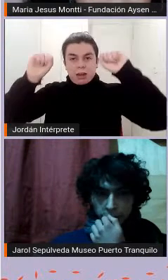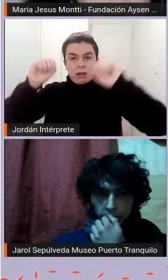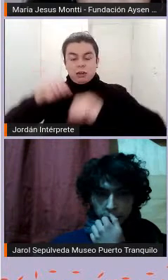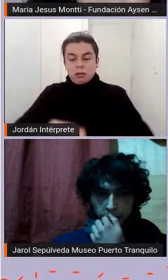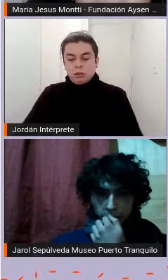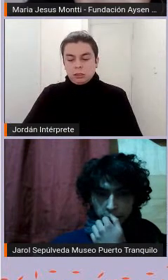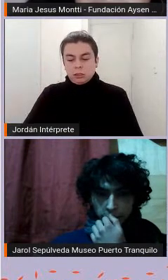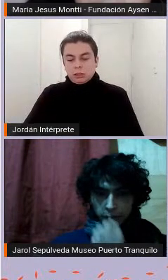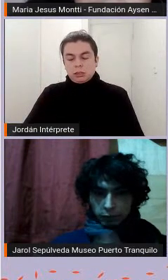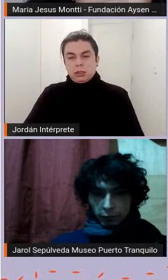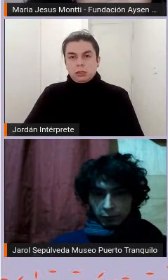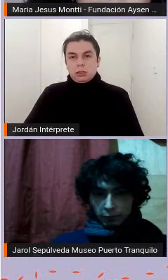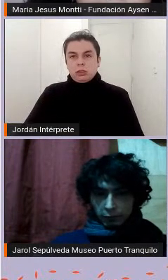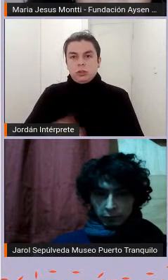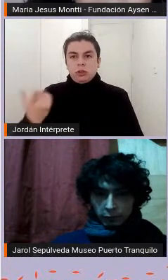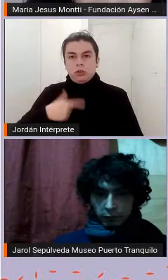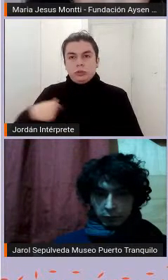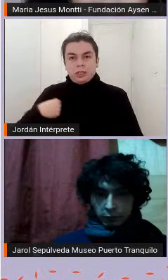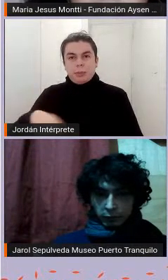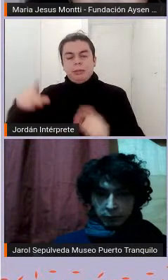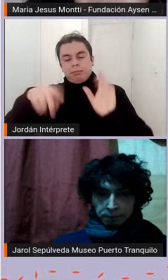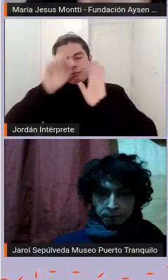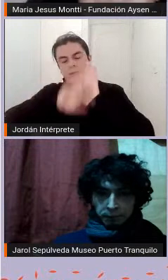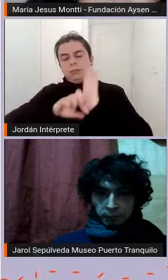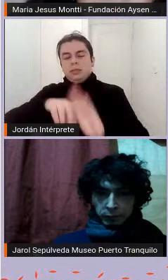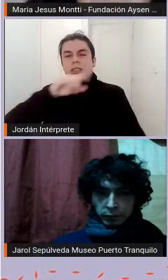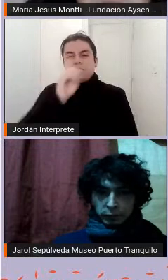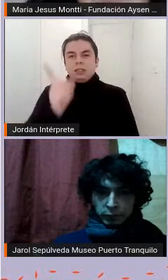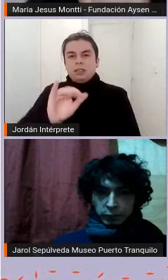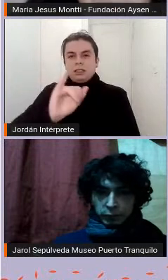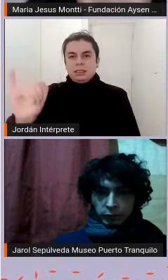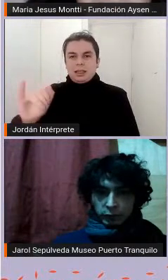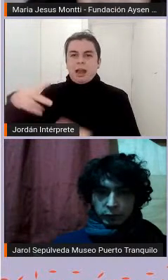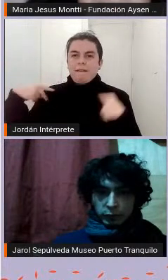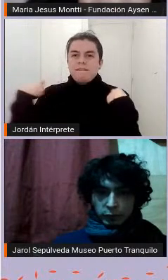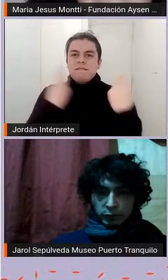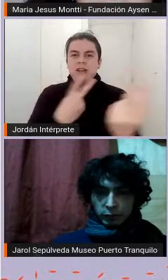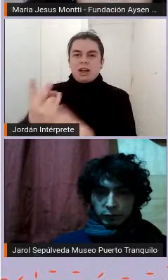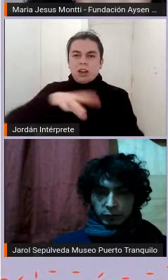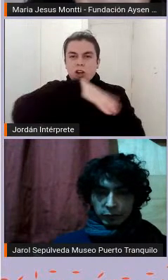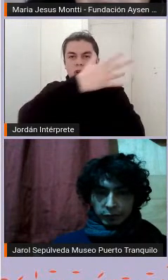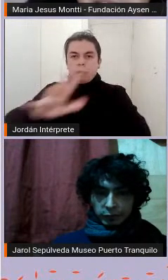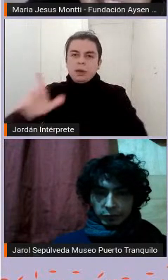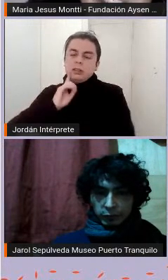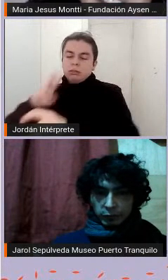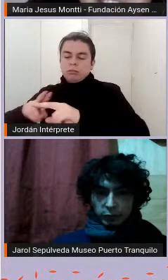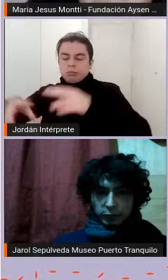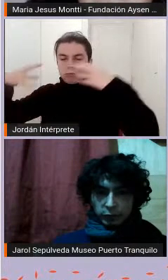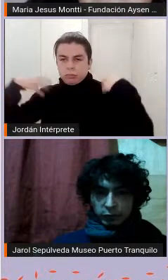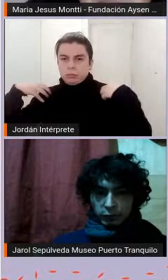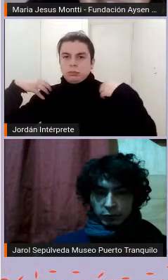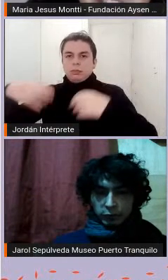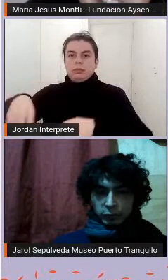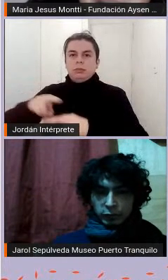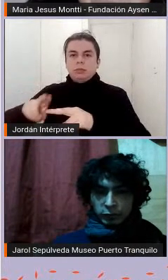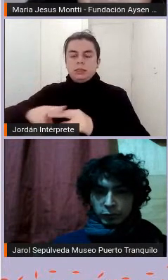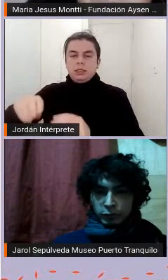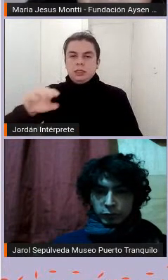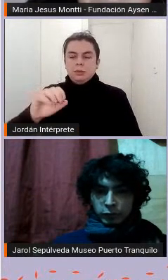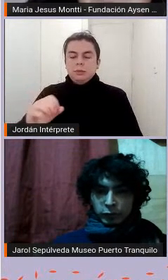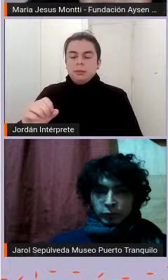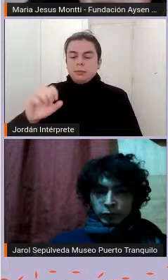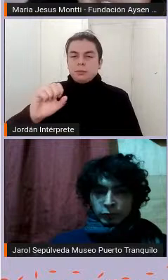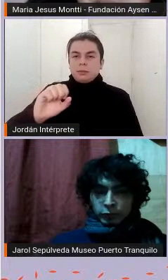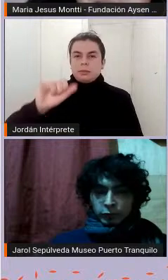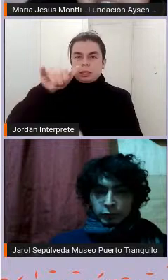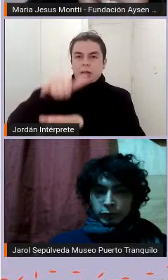y lleva por nombre 6 Viajeras de los Mares. Está ejecutado, como ya lo he dicho, por Eisen Mira el Mar. Está financiado por el programa Ciencia Pública